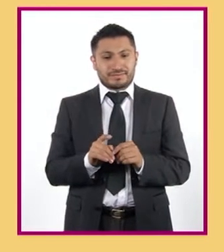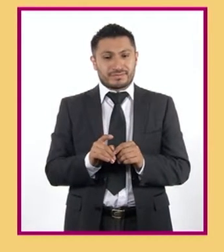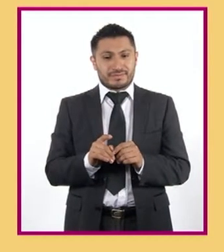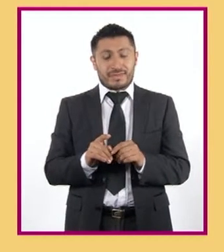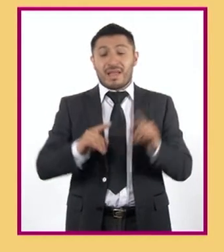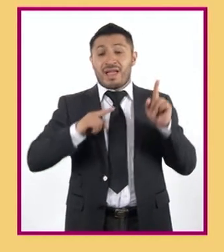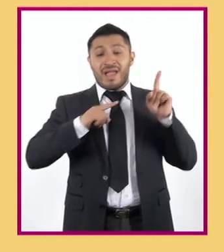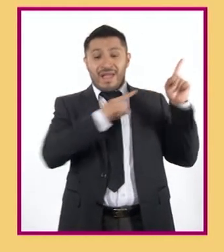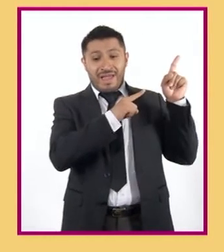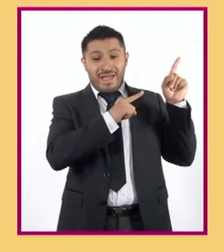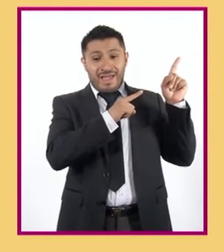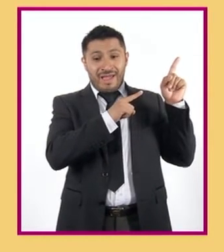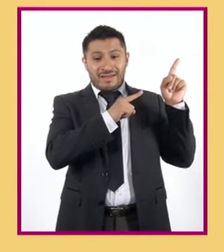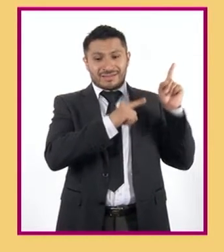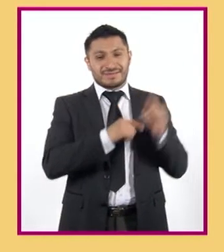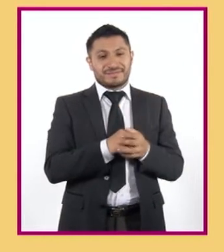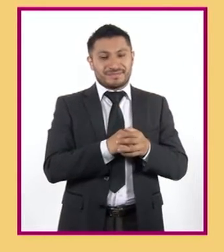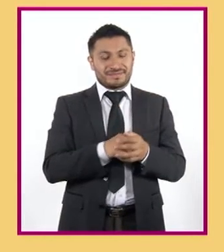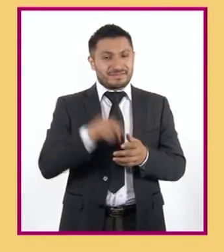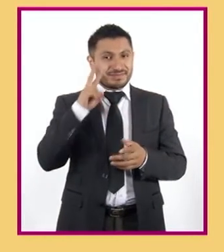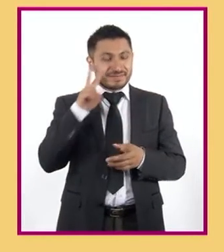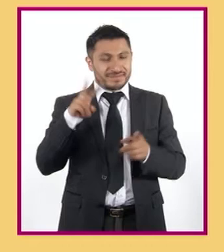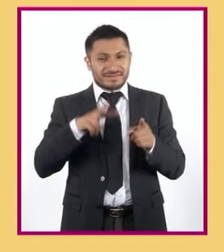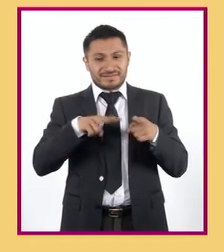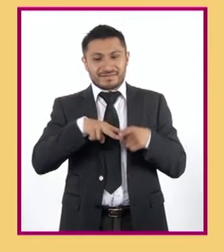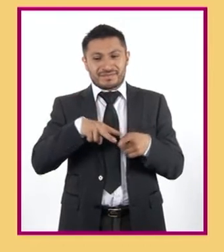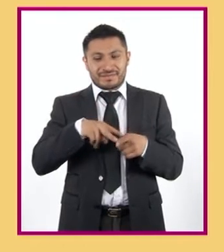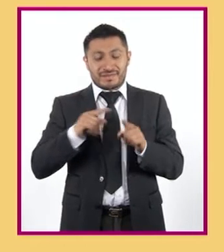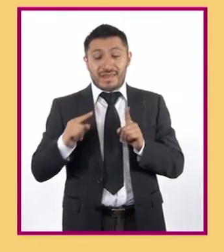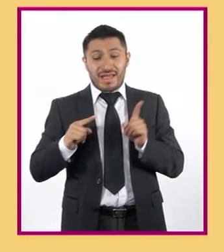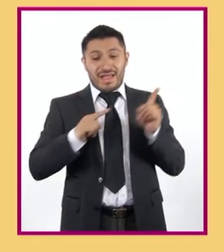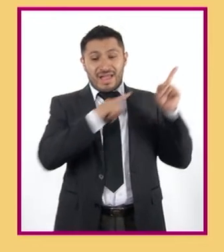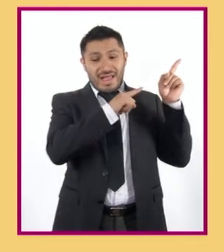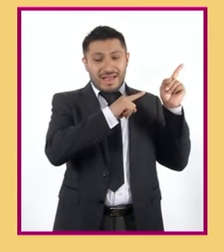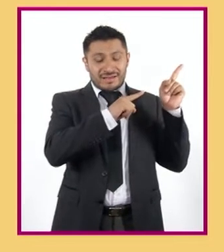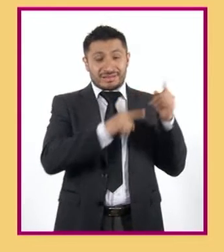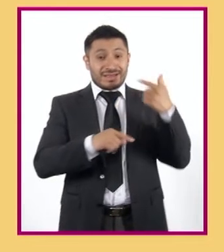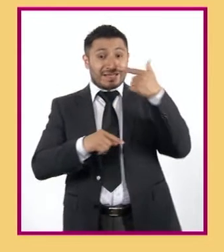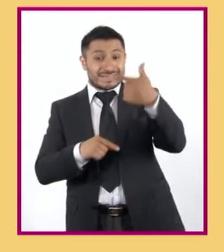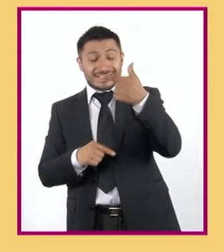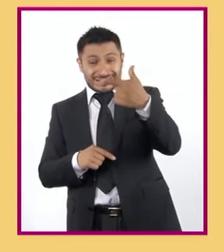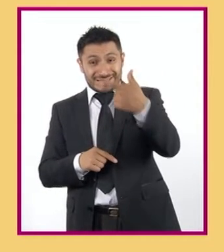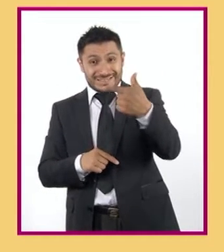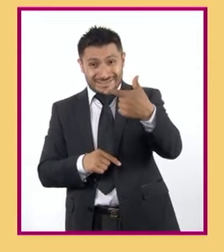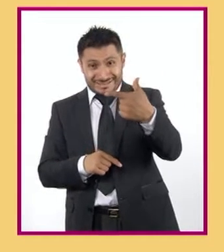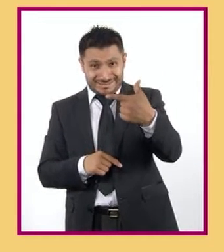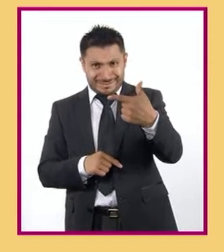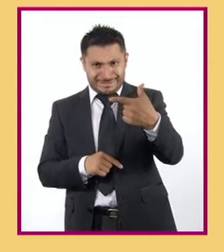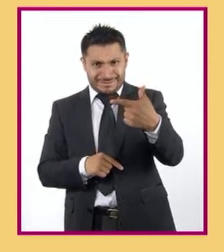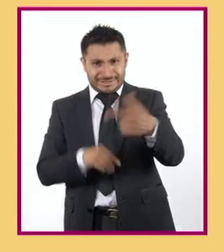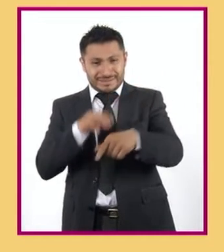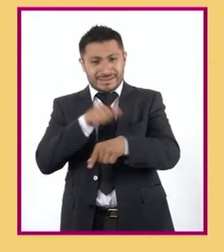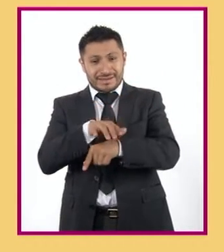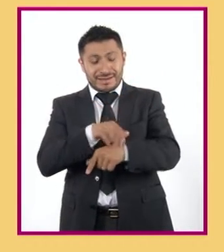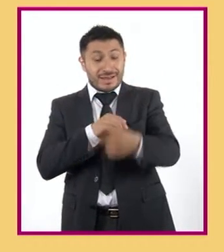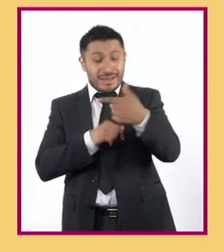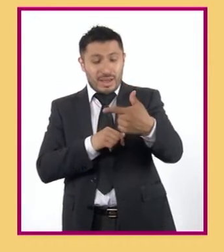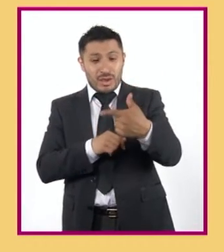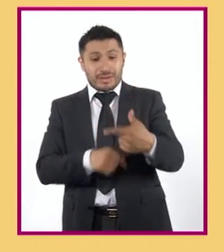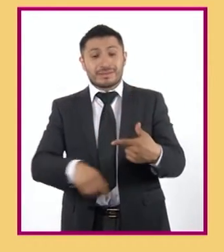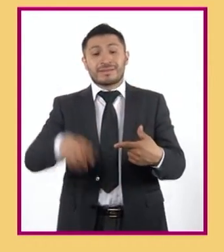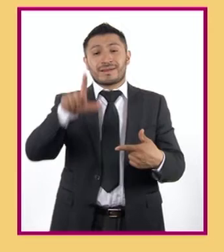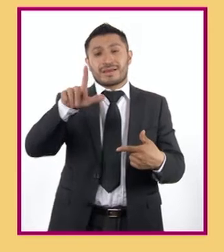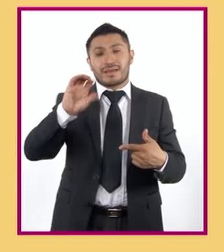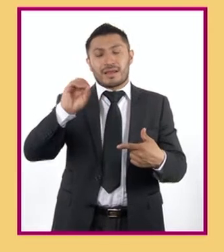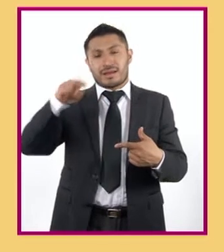Como pueden observar, el siguiente triángulo lo trasladaremos 7 unidades, lo cual es indicado por la